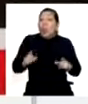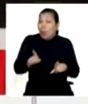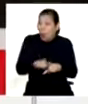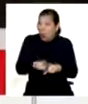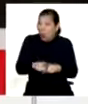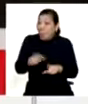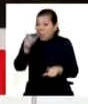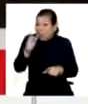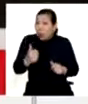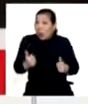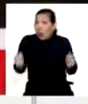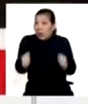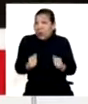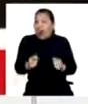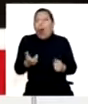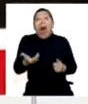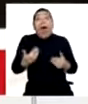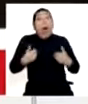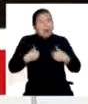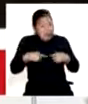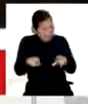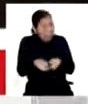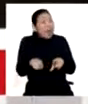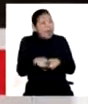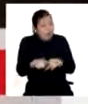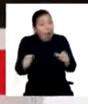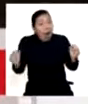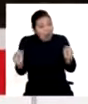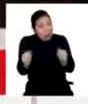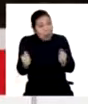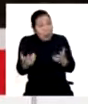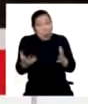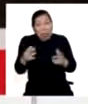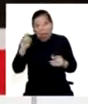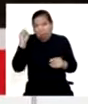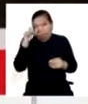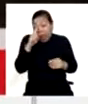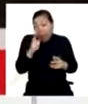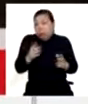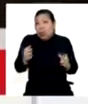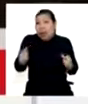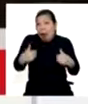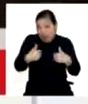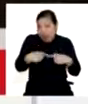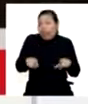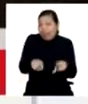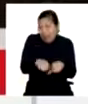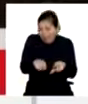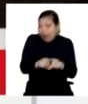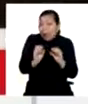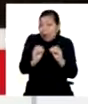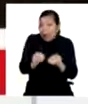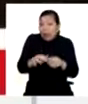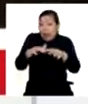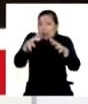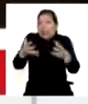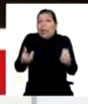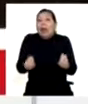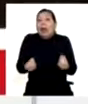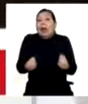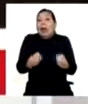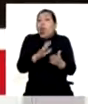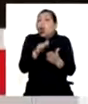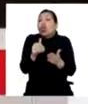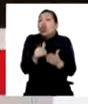animales y la mortandad aumenta cuando el frío es más crítico. De modo que esto se enmarca